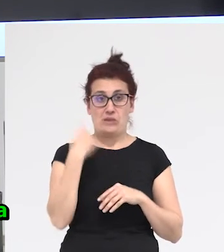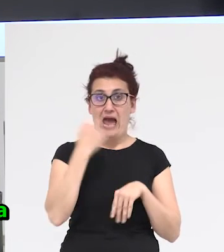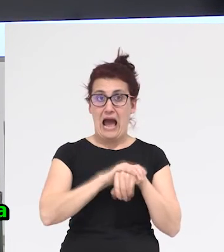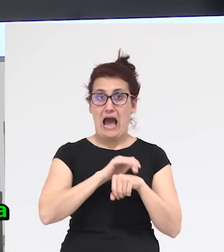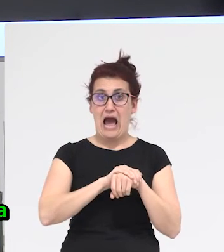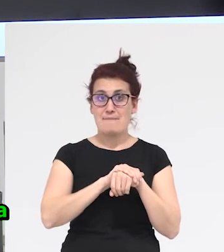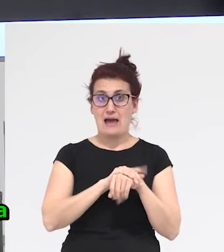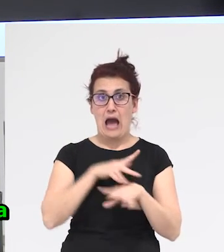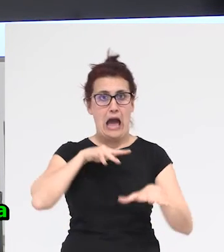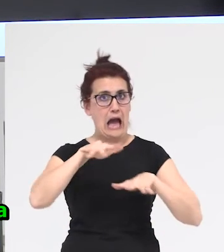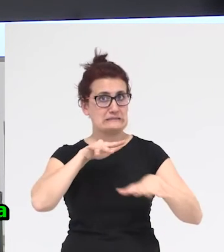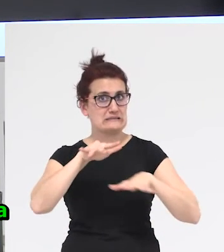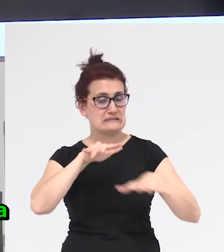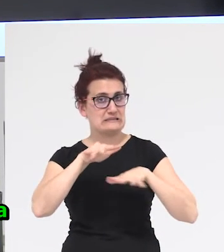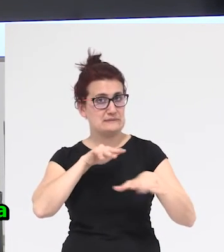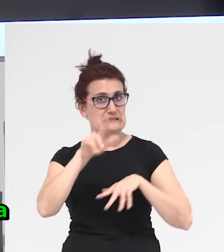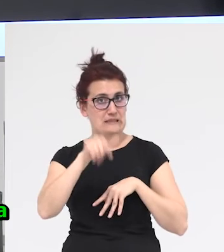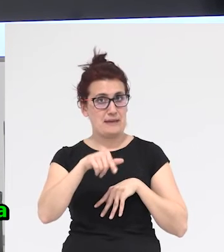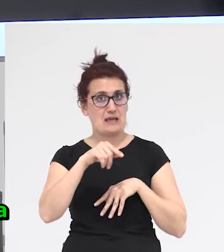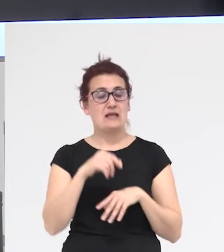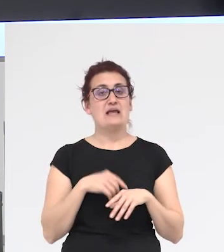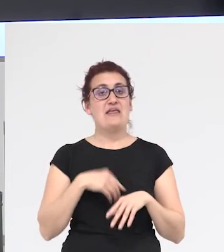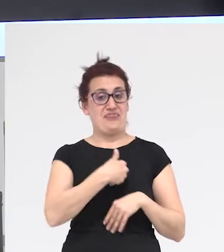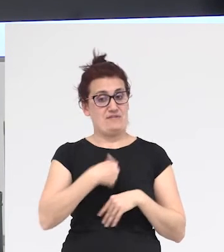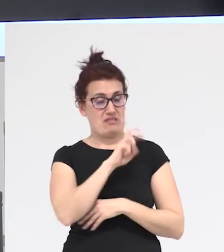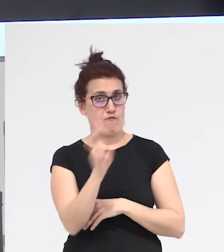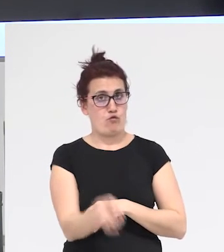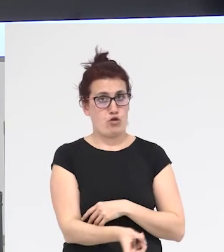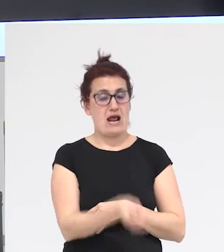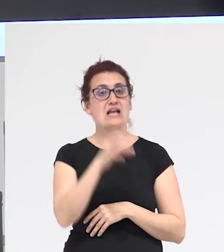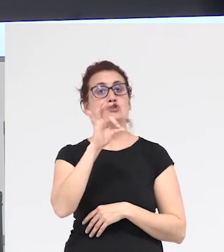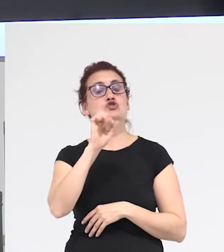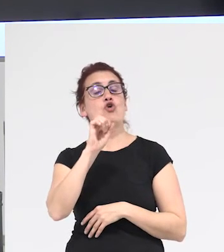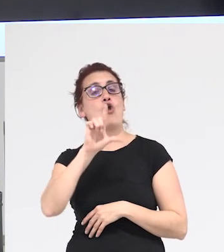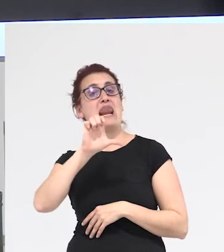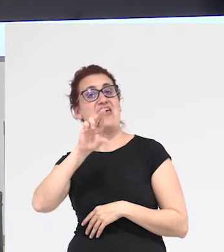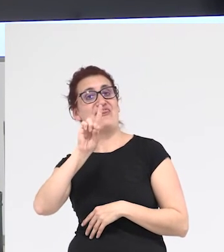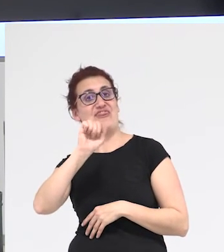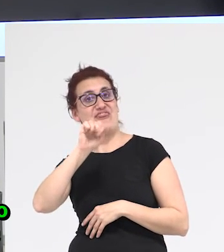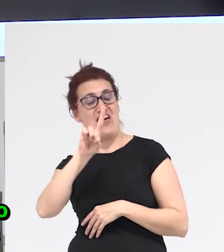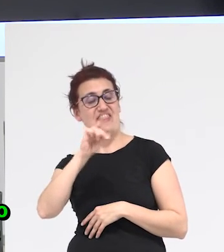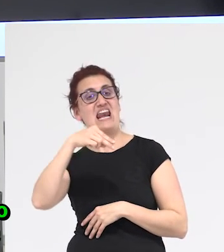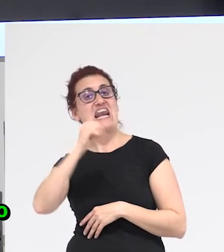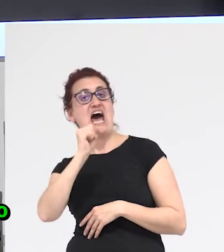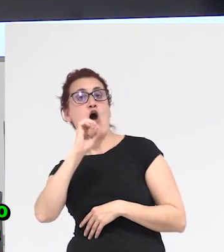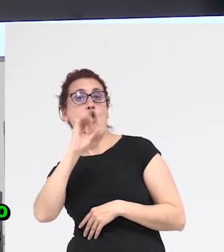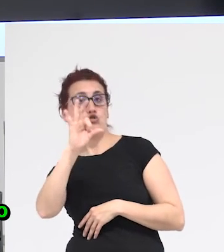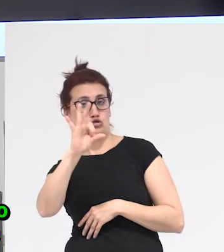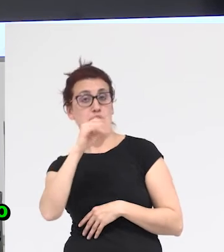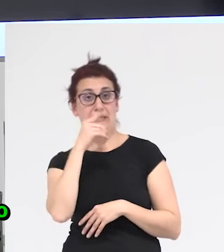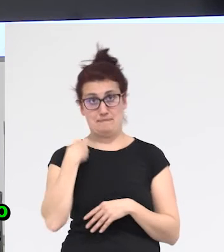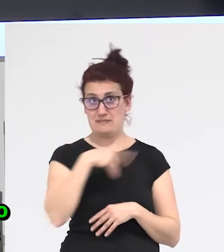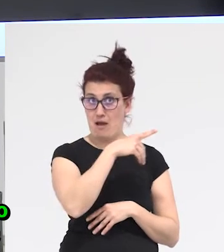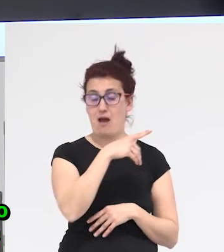y activista diversa funcional, Soledad Arnau se llama ella, y la Sole